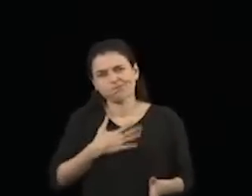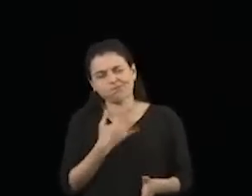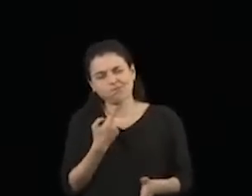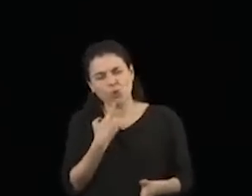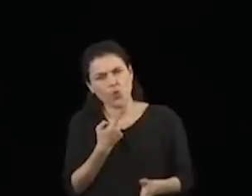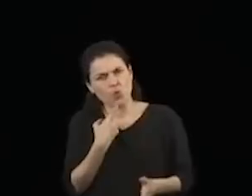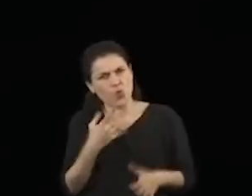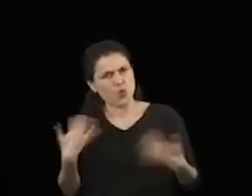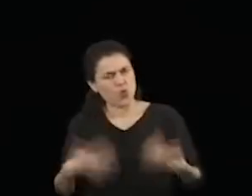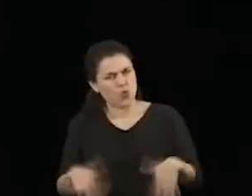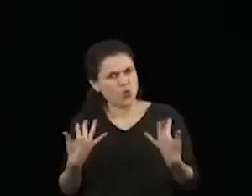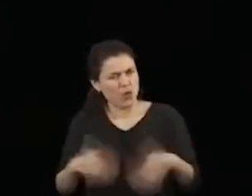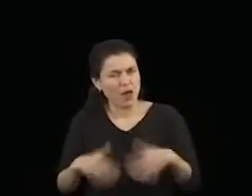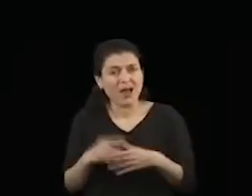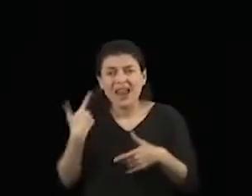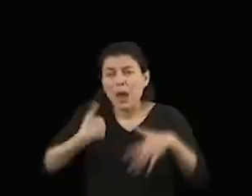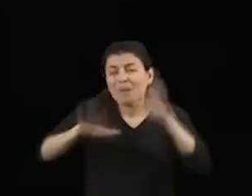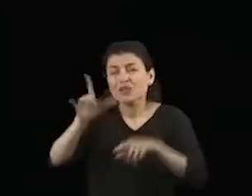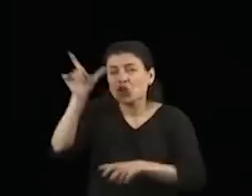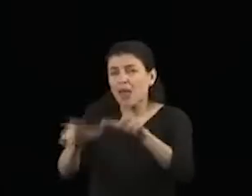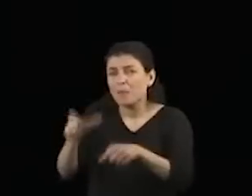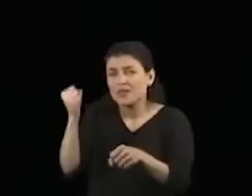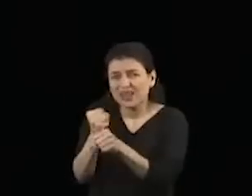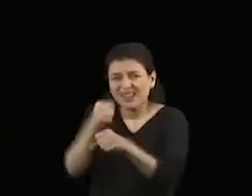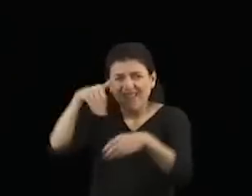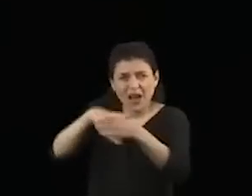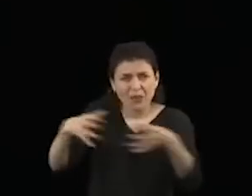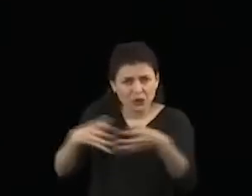claramente, gran parte de los políticos no